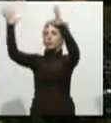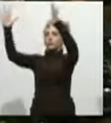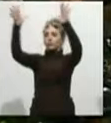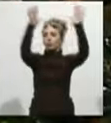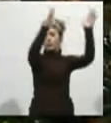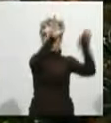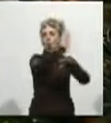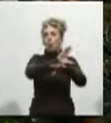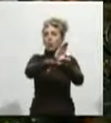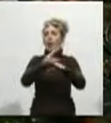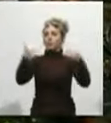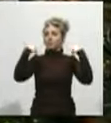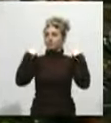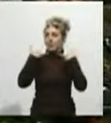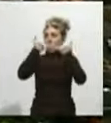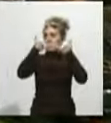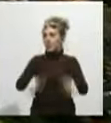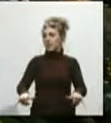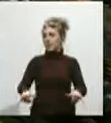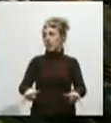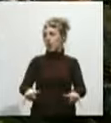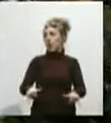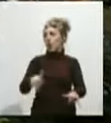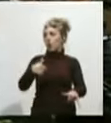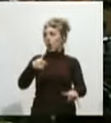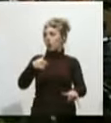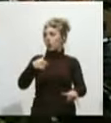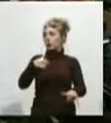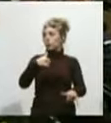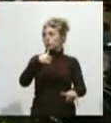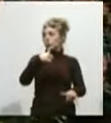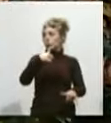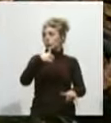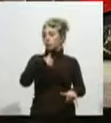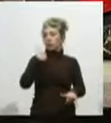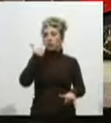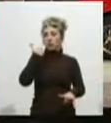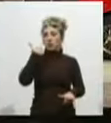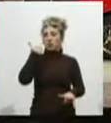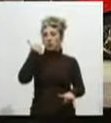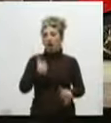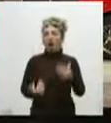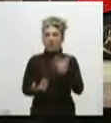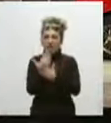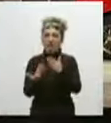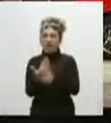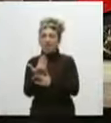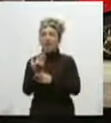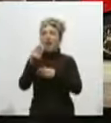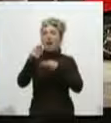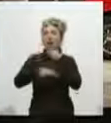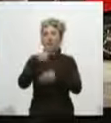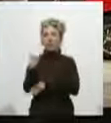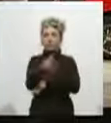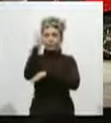al concejal responsable de la fiesta. Yo le he definido todos estos días que he estado haciendo la transmisión desde la cabina de